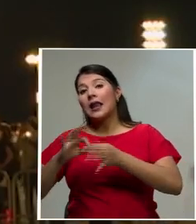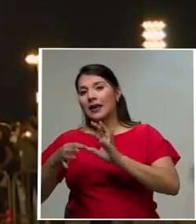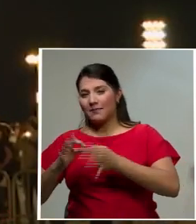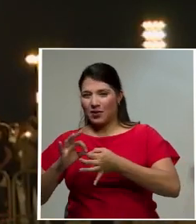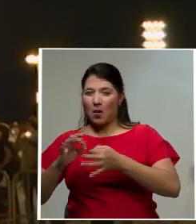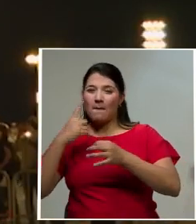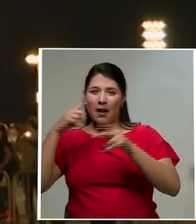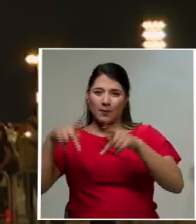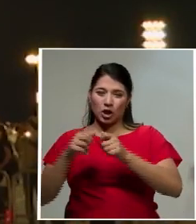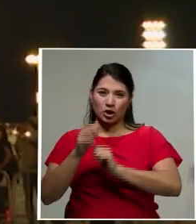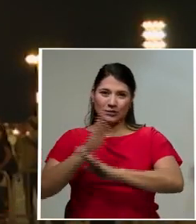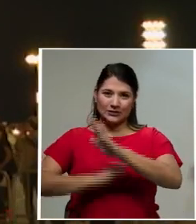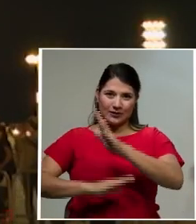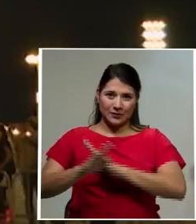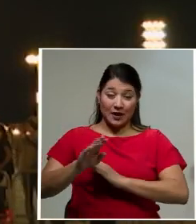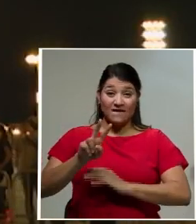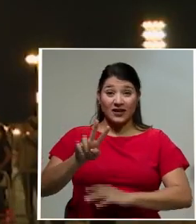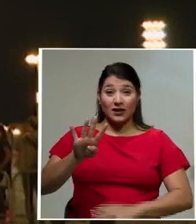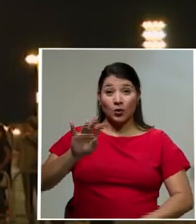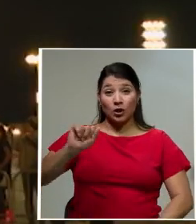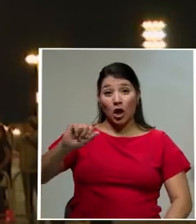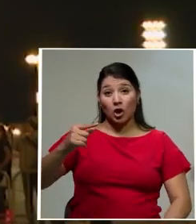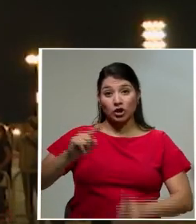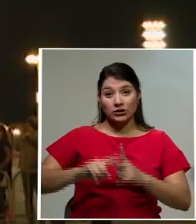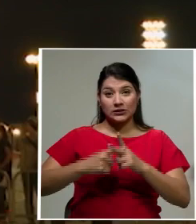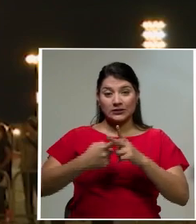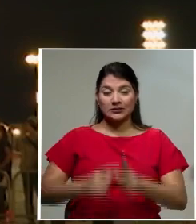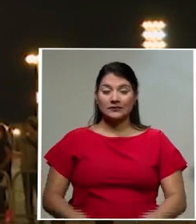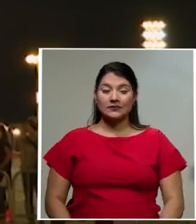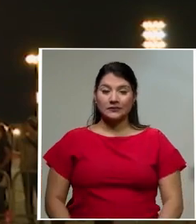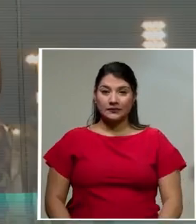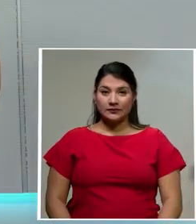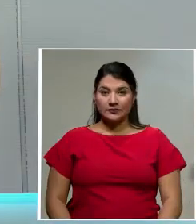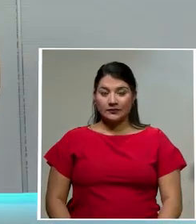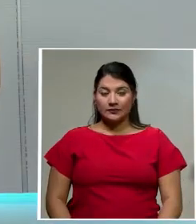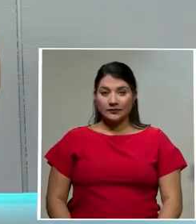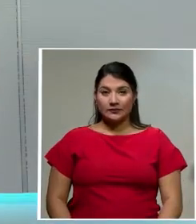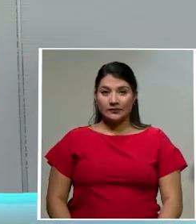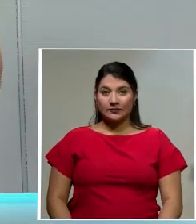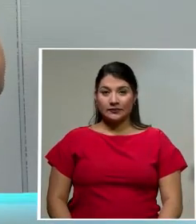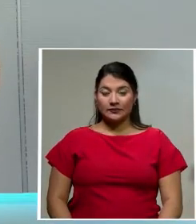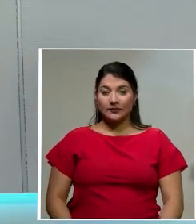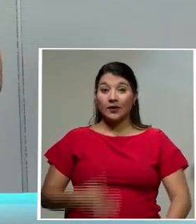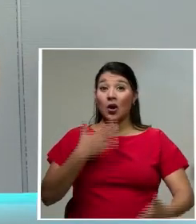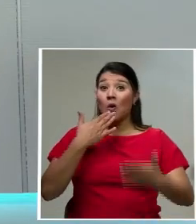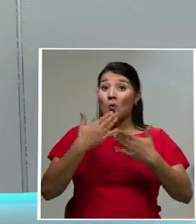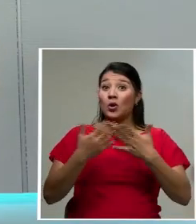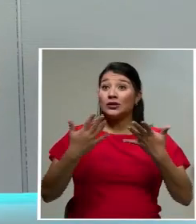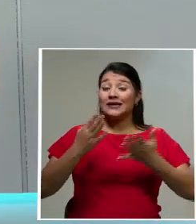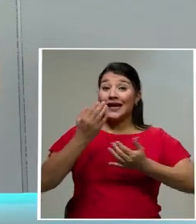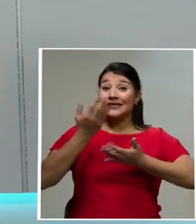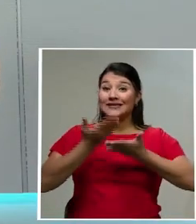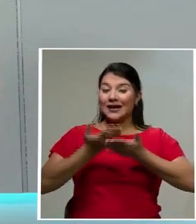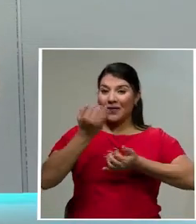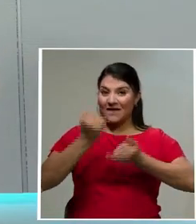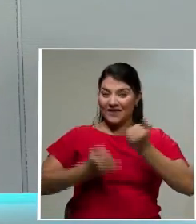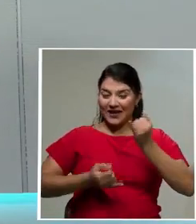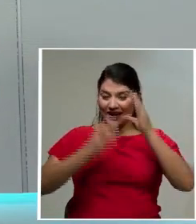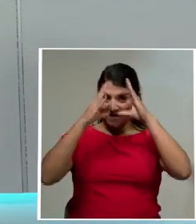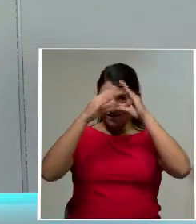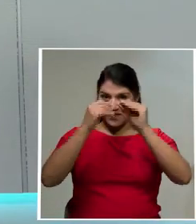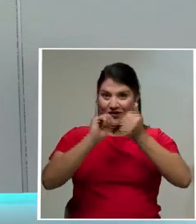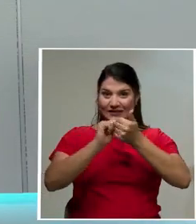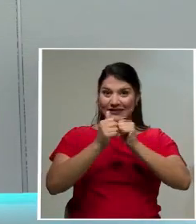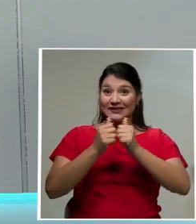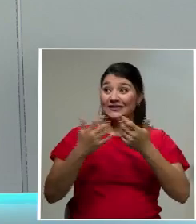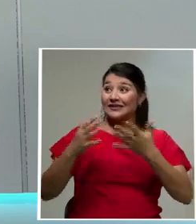24 de agosto. Bueno, con eso llegamos al final de los deportes. Don